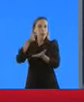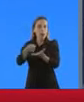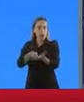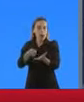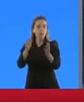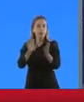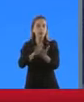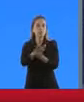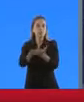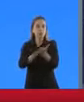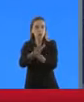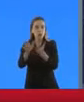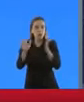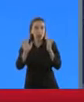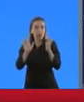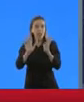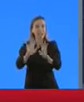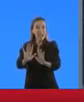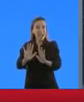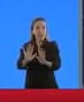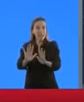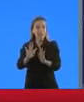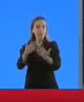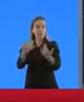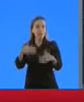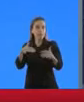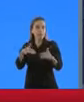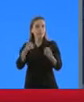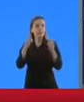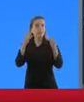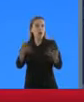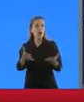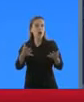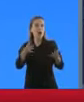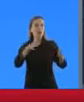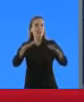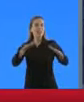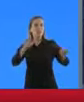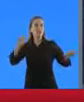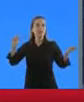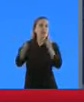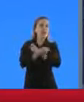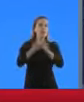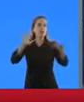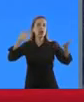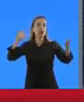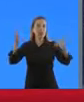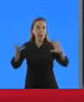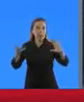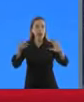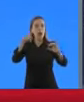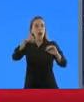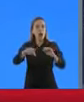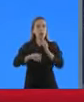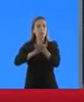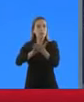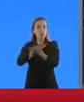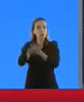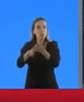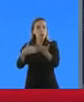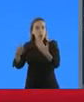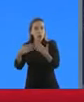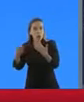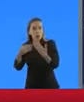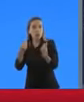el laboratorio de Zannini que está full, es muy posible que esté sobre la mesa de las posibilidades que Cristina